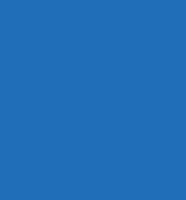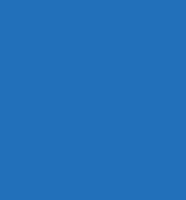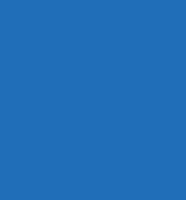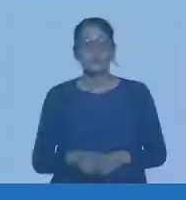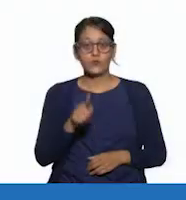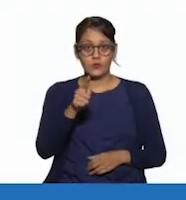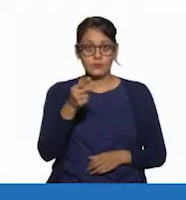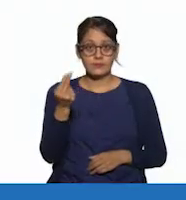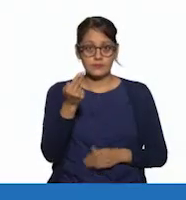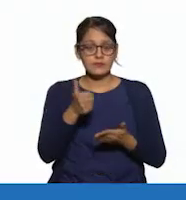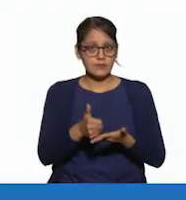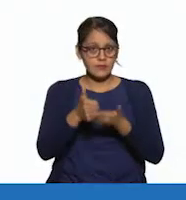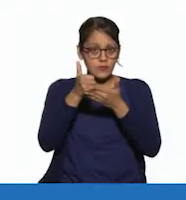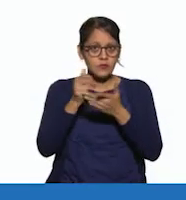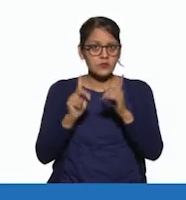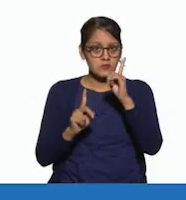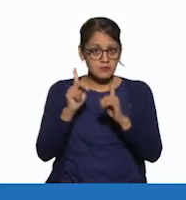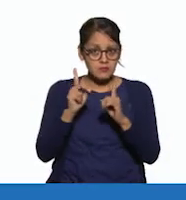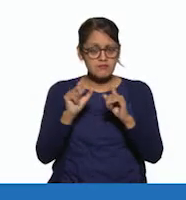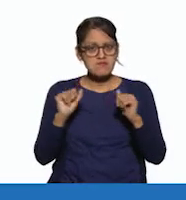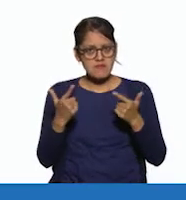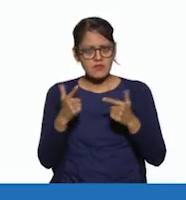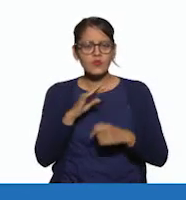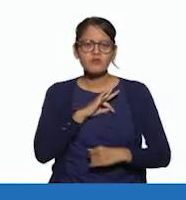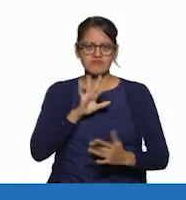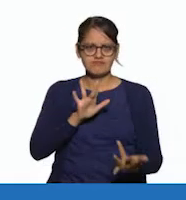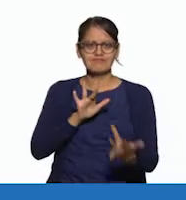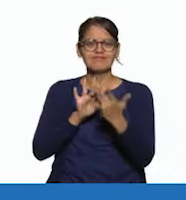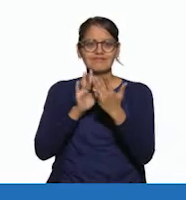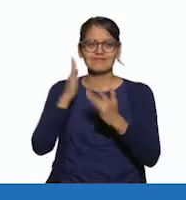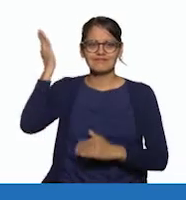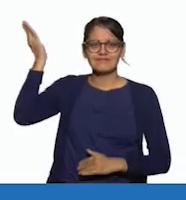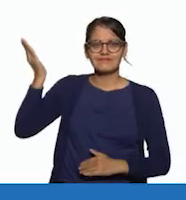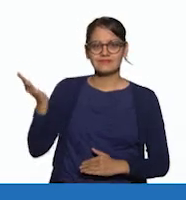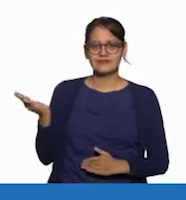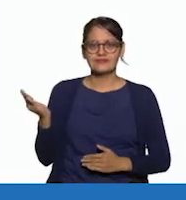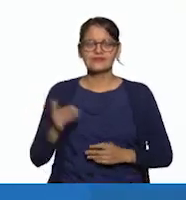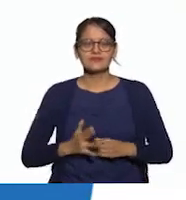Si necesitas ayuda para resolver tus dudas, contáctanos.